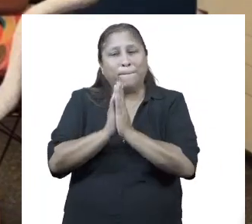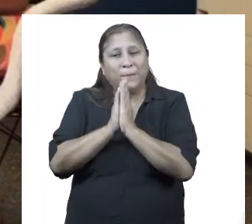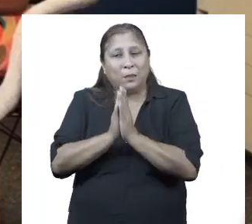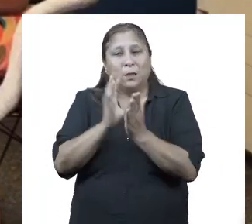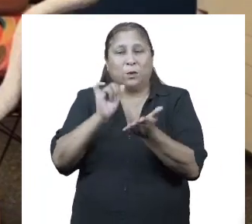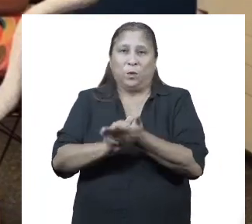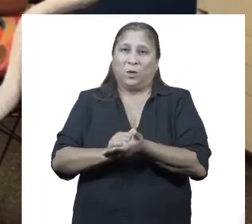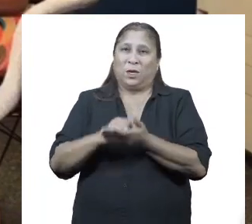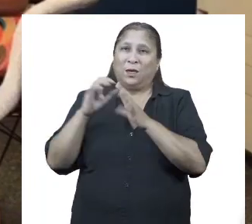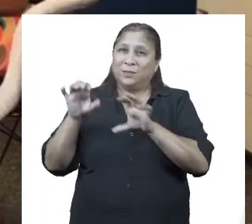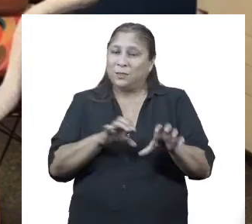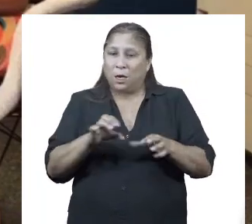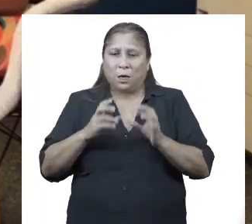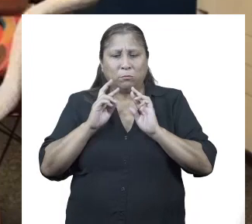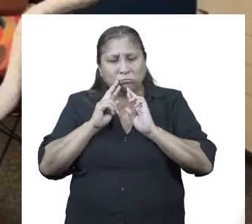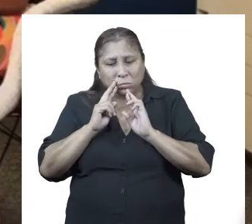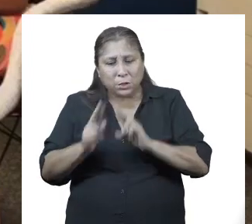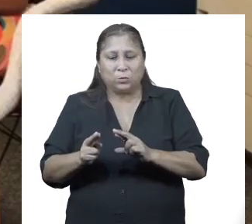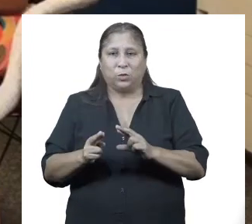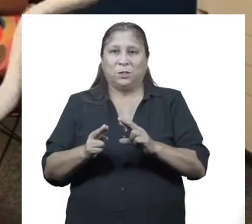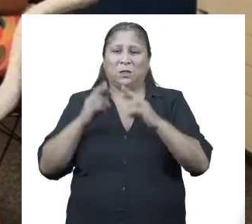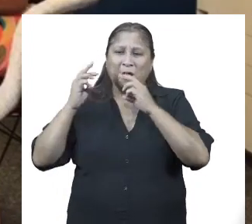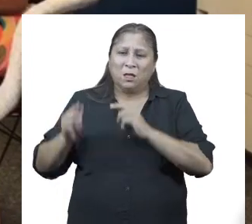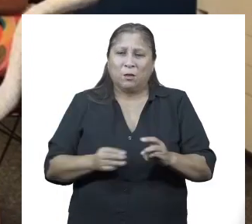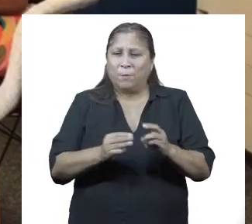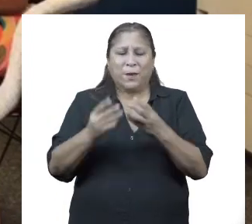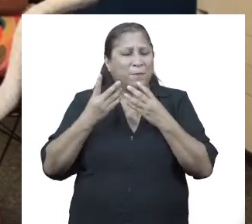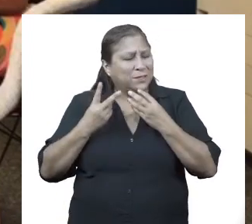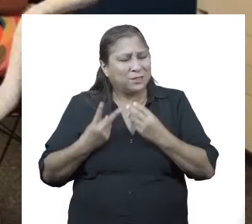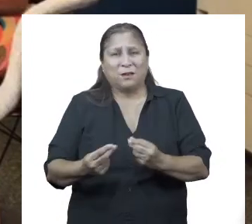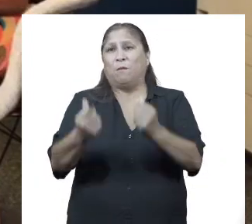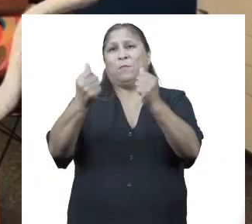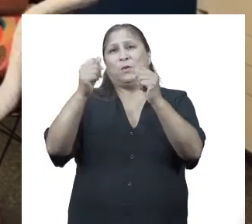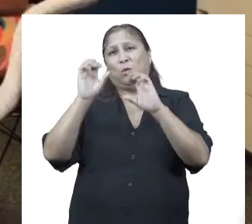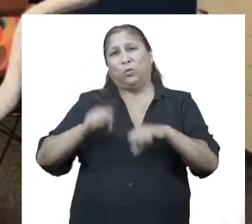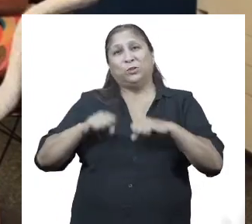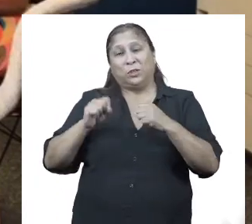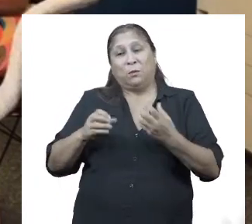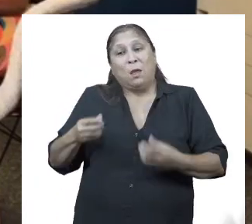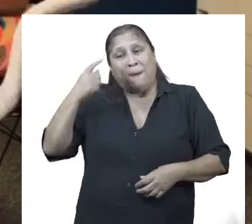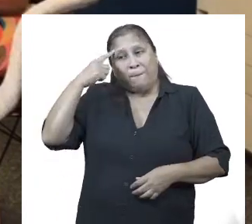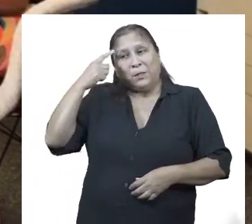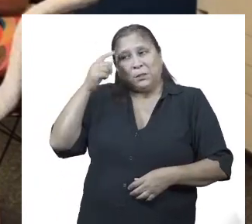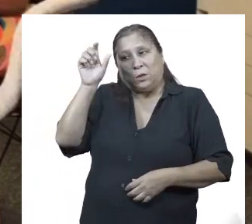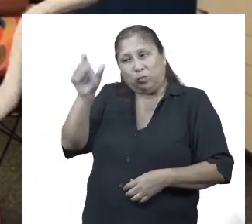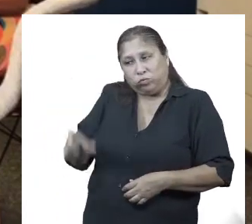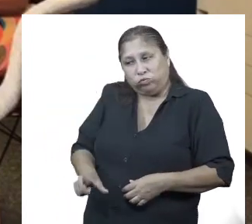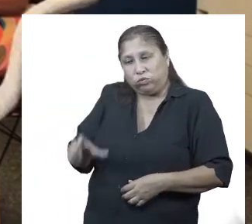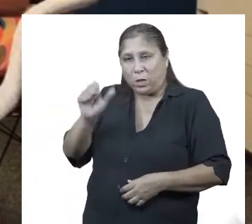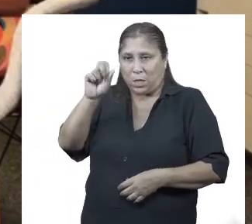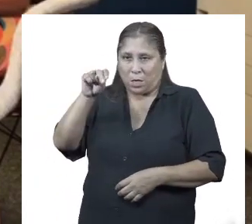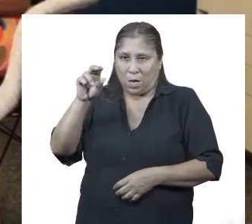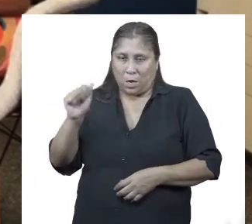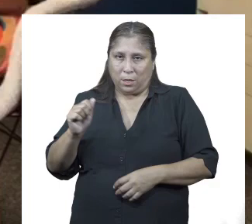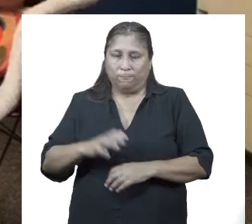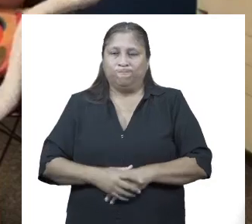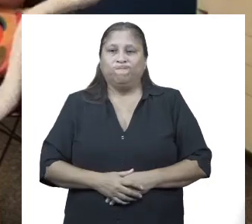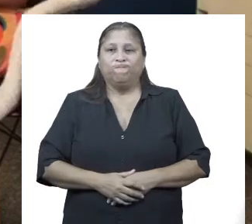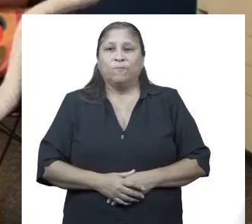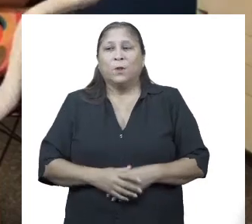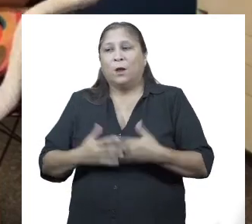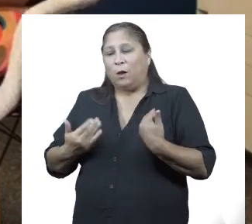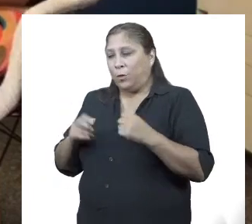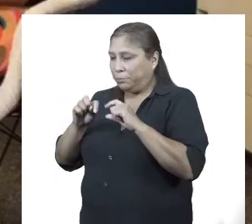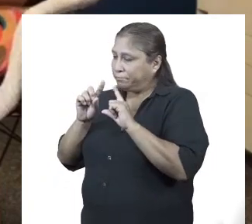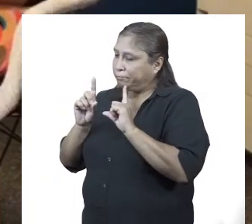invocarlo, que sea resuelto de la manera más célere posible en razón de la condición de Ana, ¿no? Permíteme,